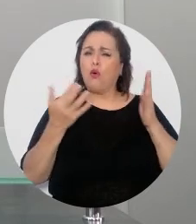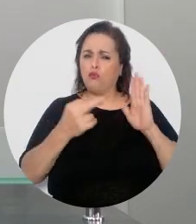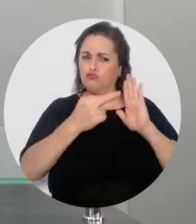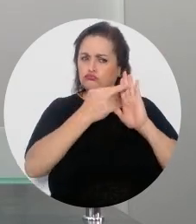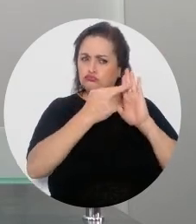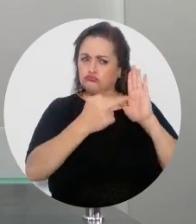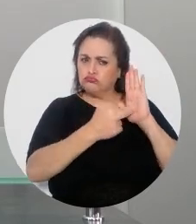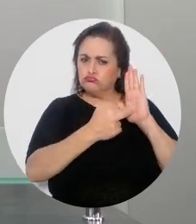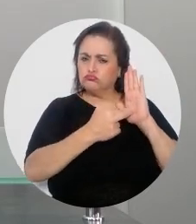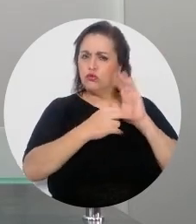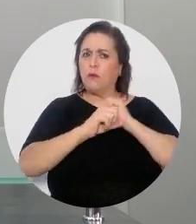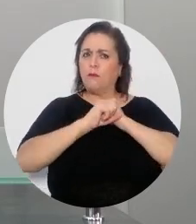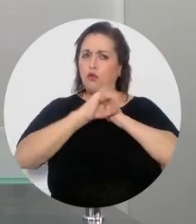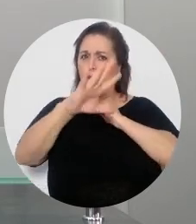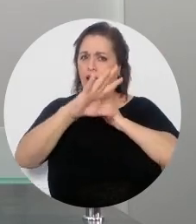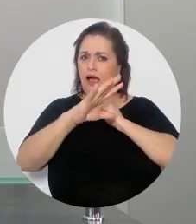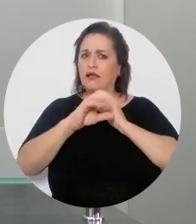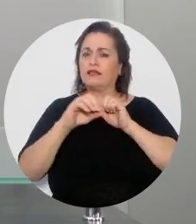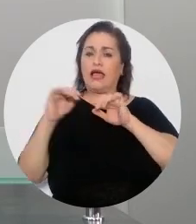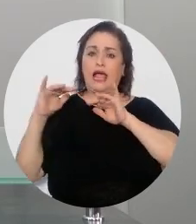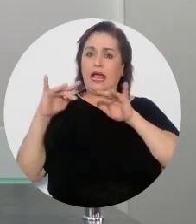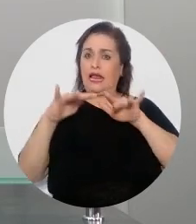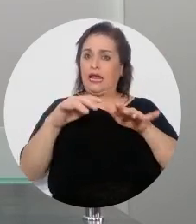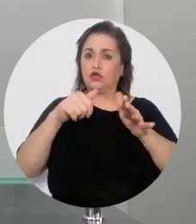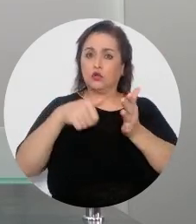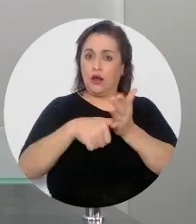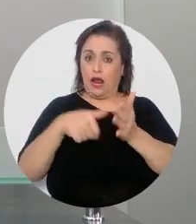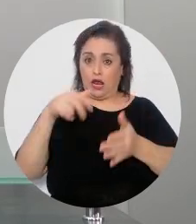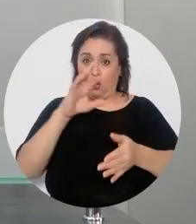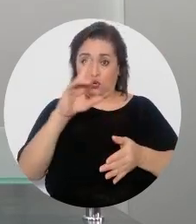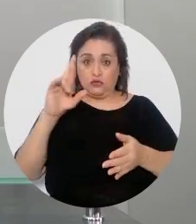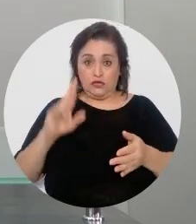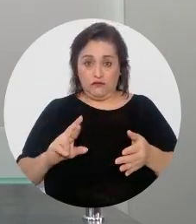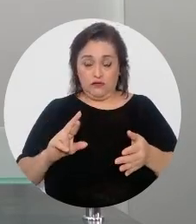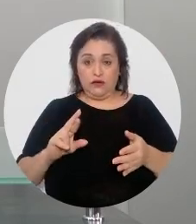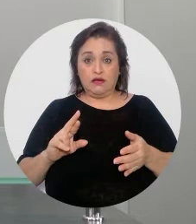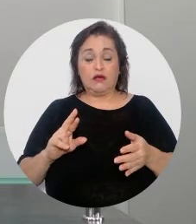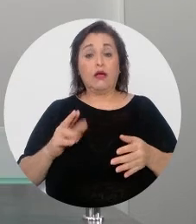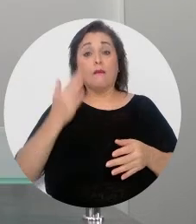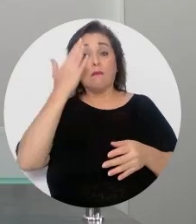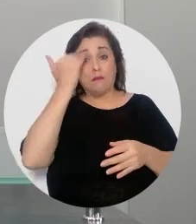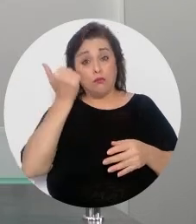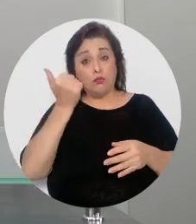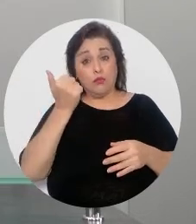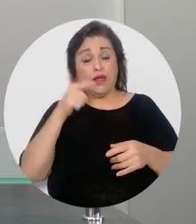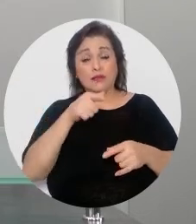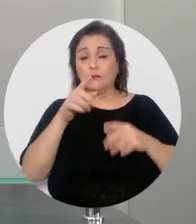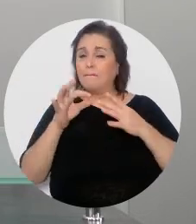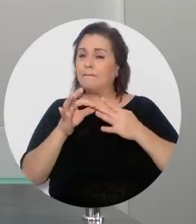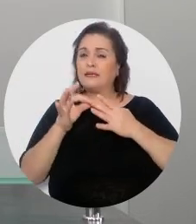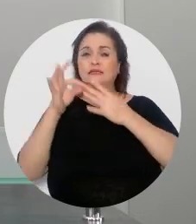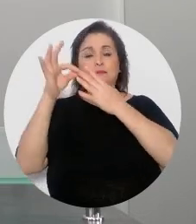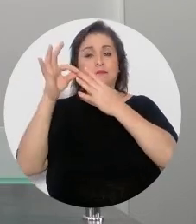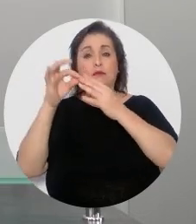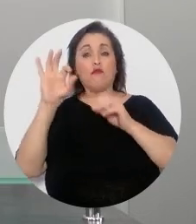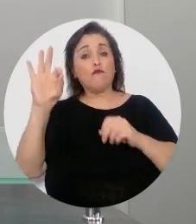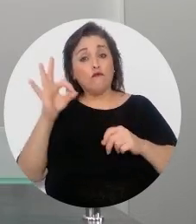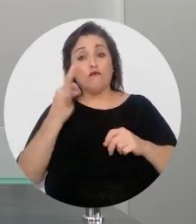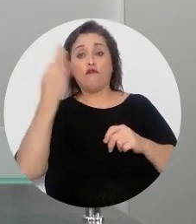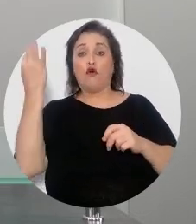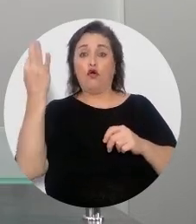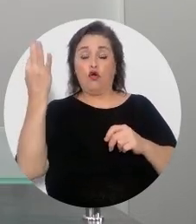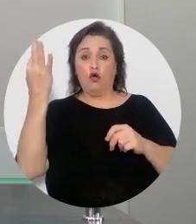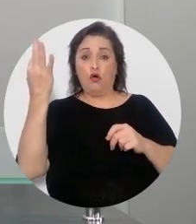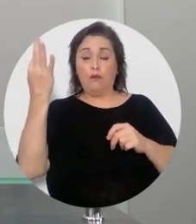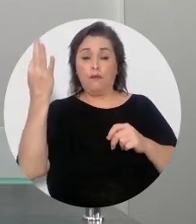para cómo se regula la propaganda electoral en Costa Rica? Bueno, porque este es uno de los principales medios